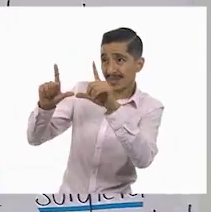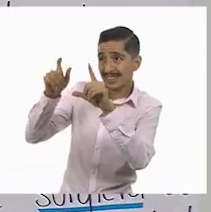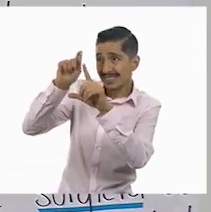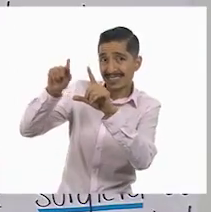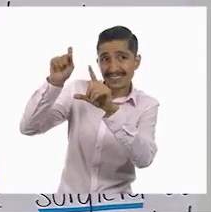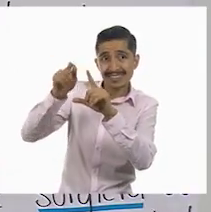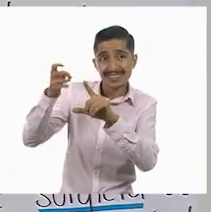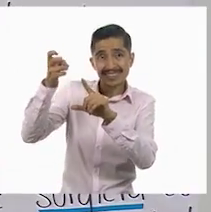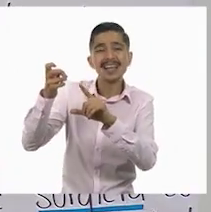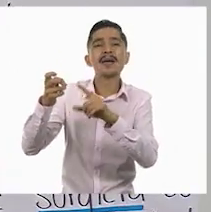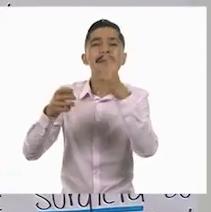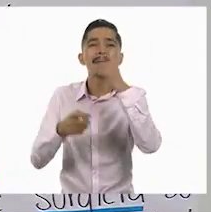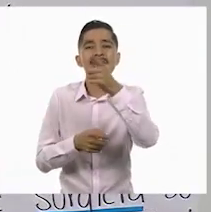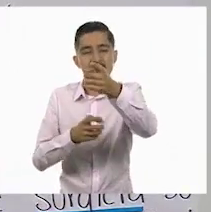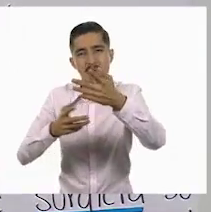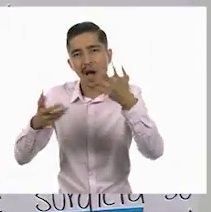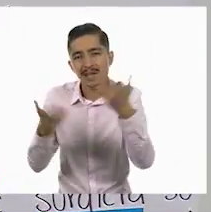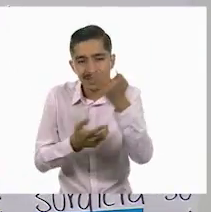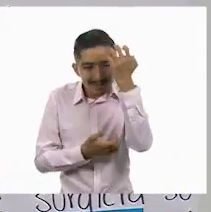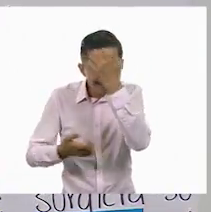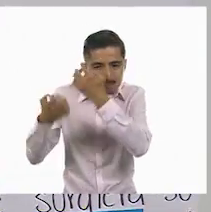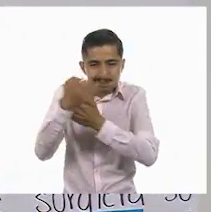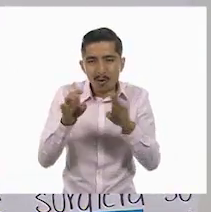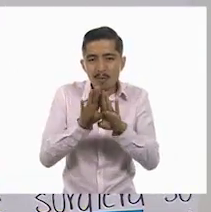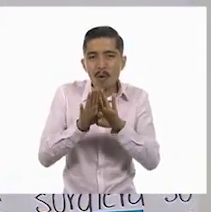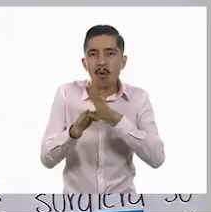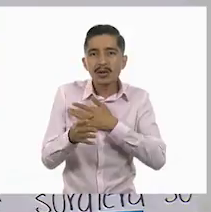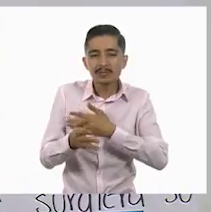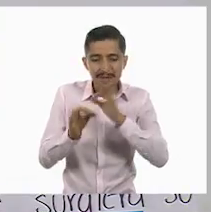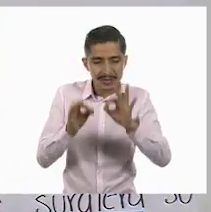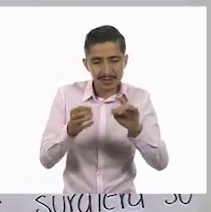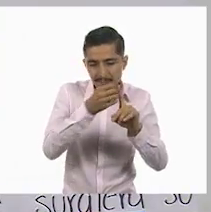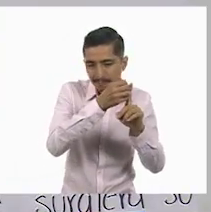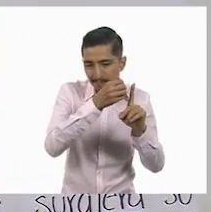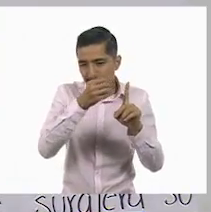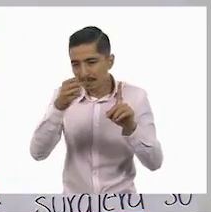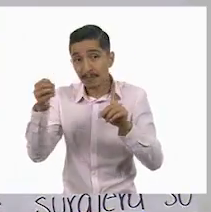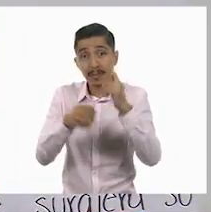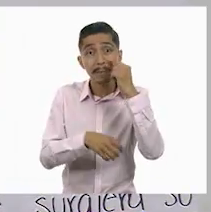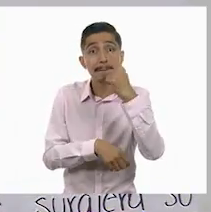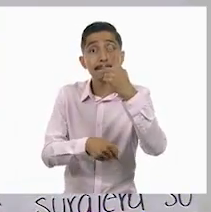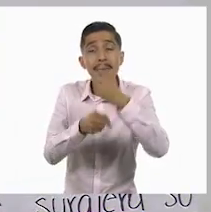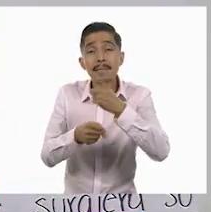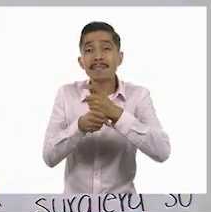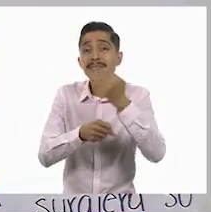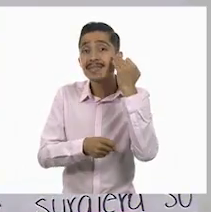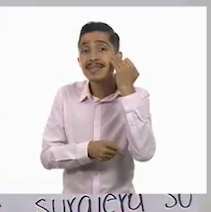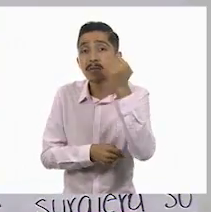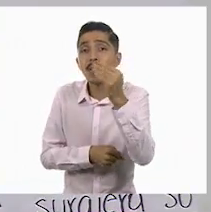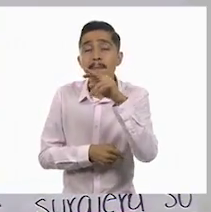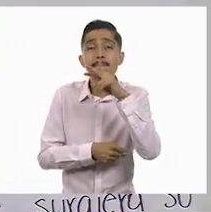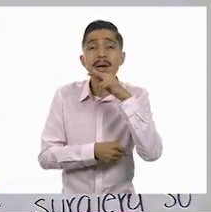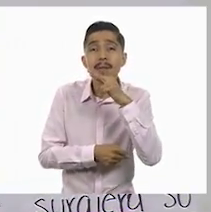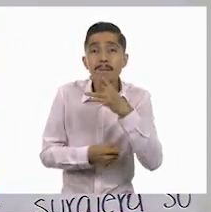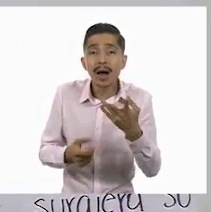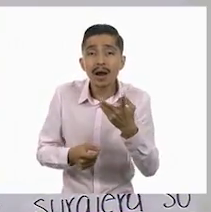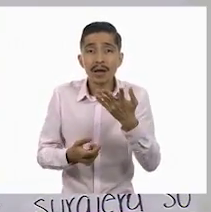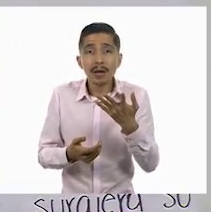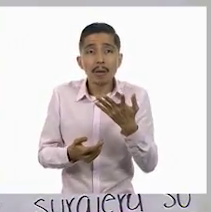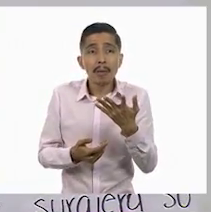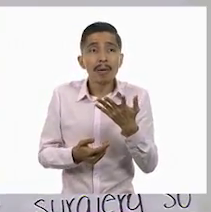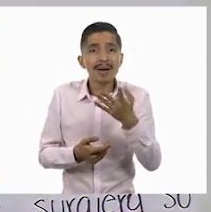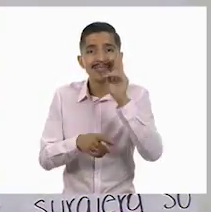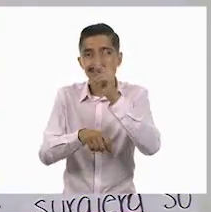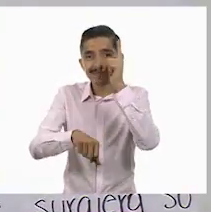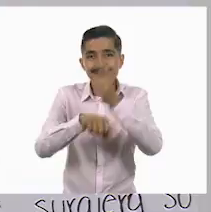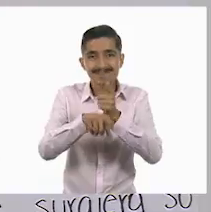este análisis. Y aquí tenemos primero los tiempos verbales. Tú identificas ahí, María,